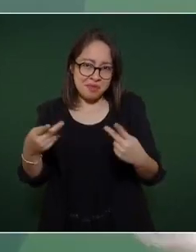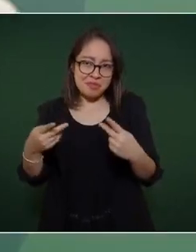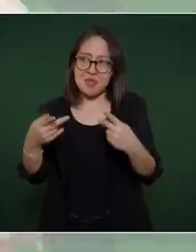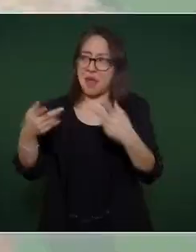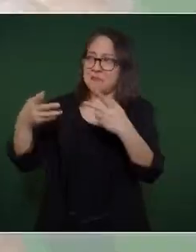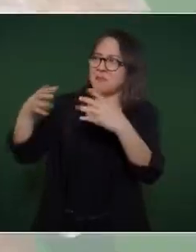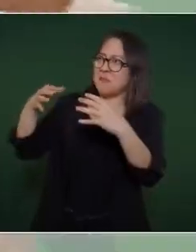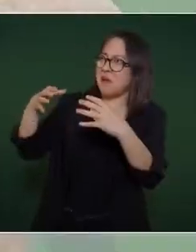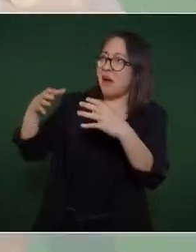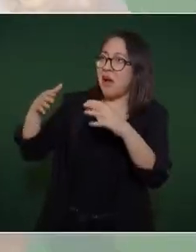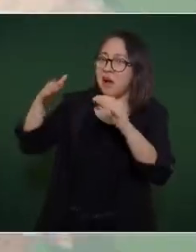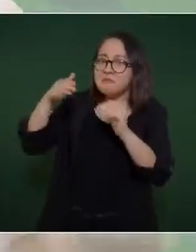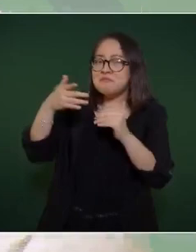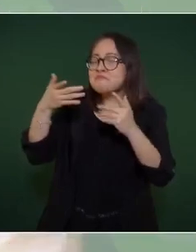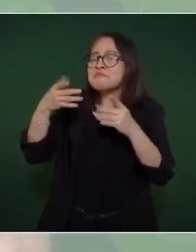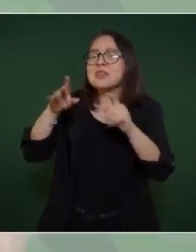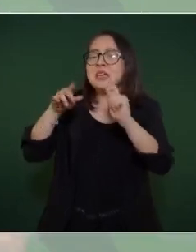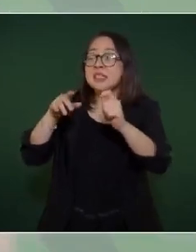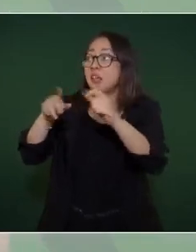gastando millones de pesos,